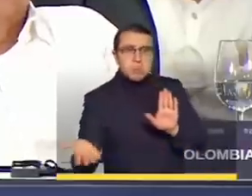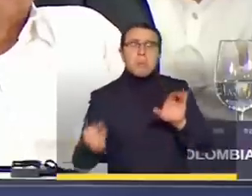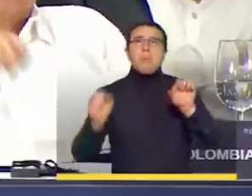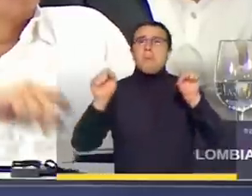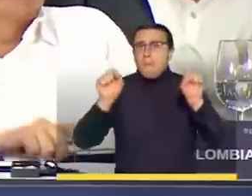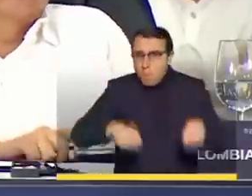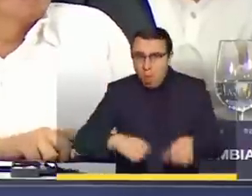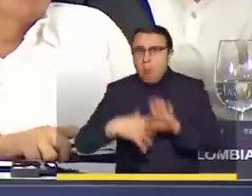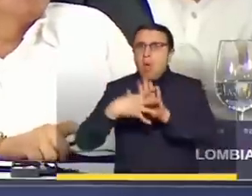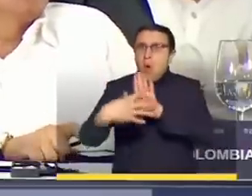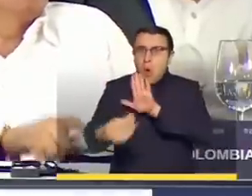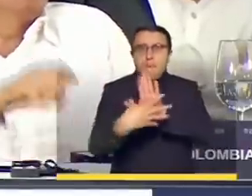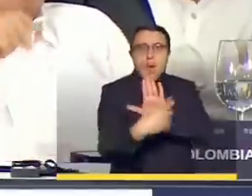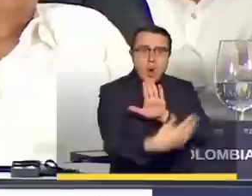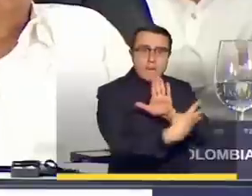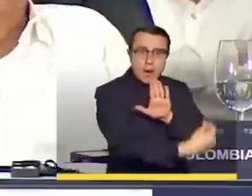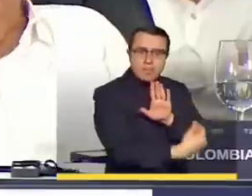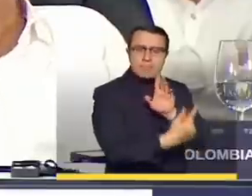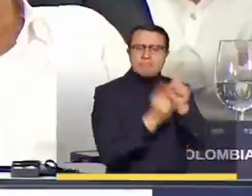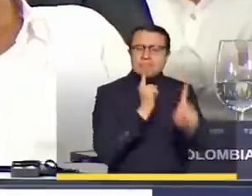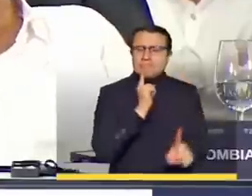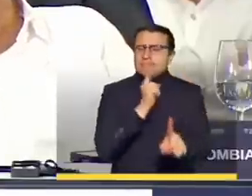para recuperar